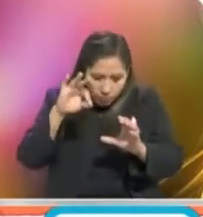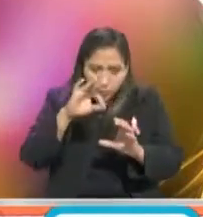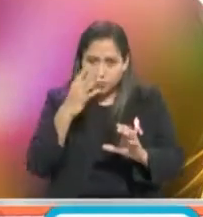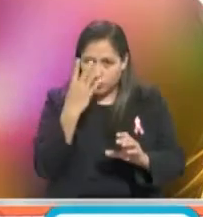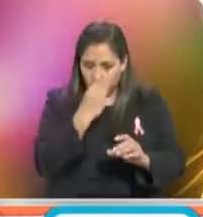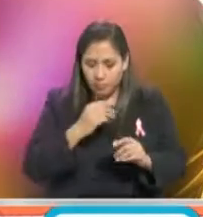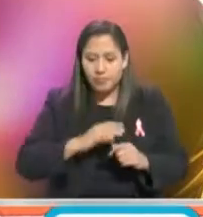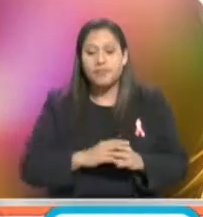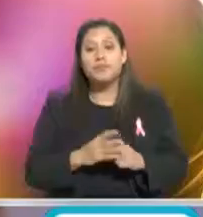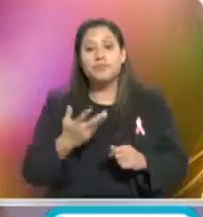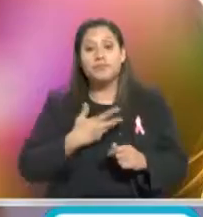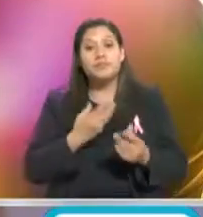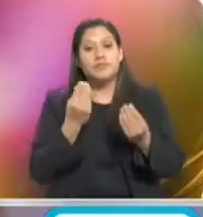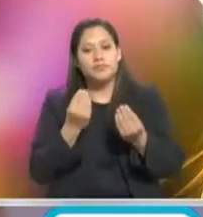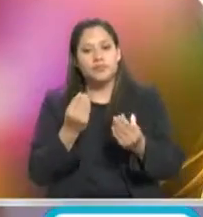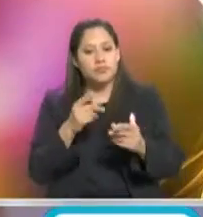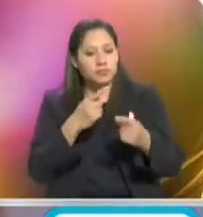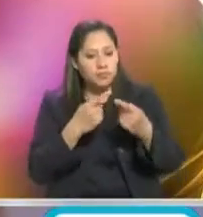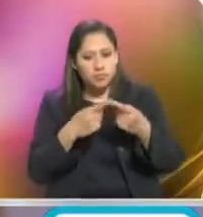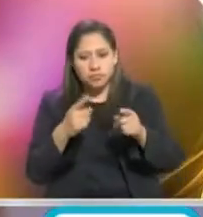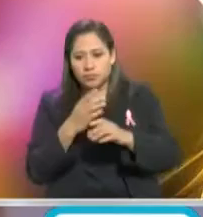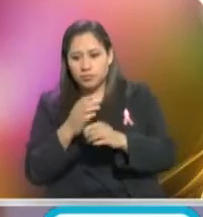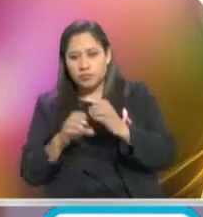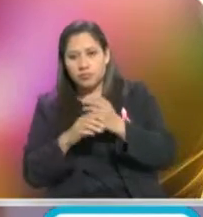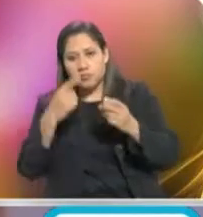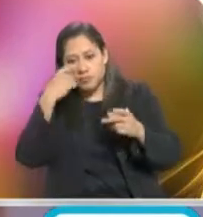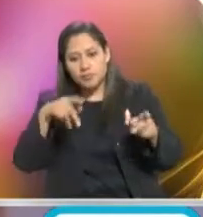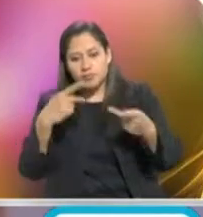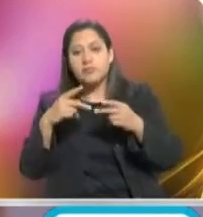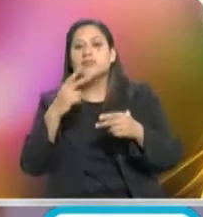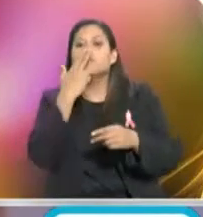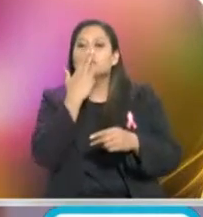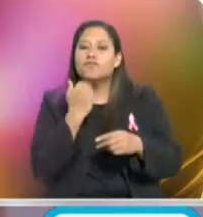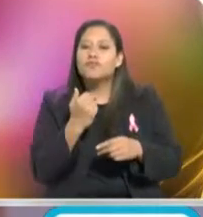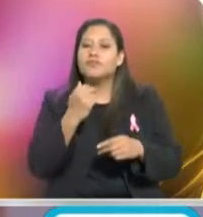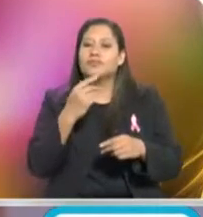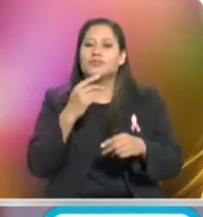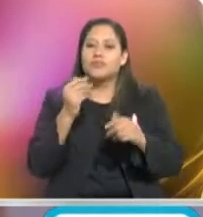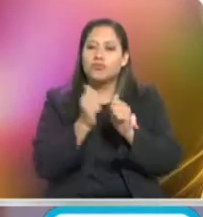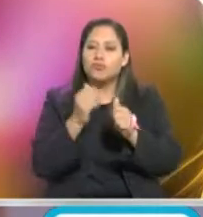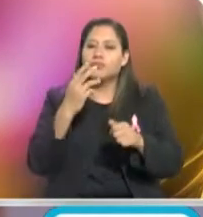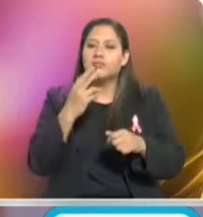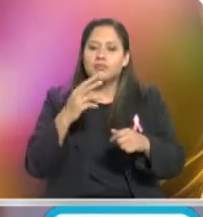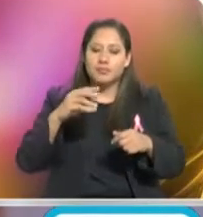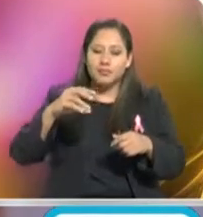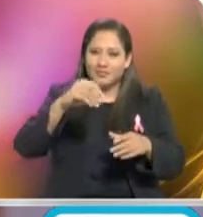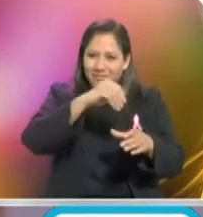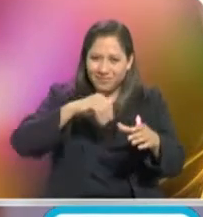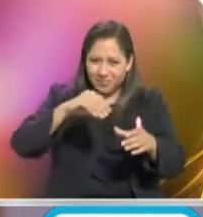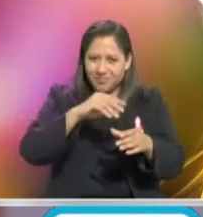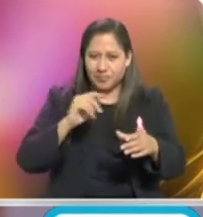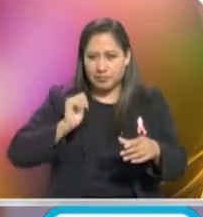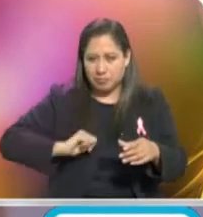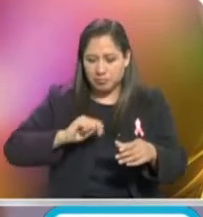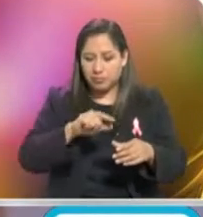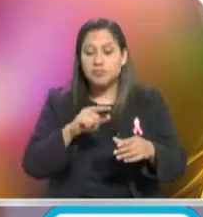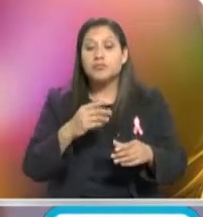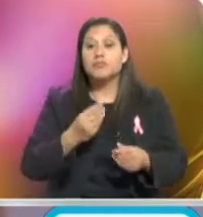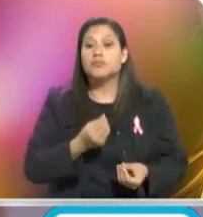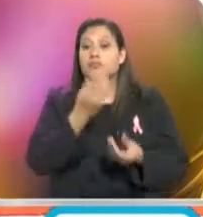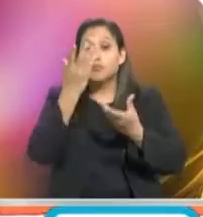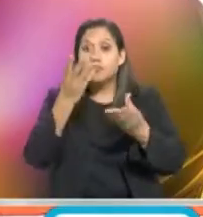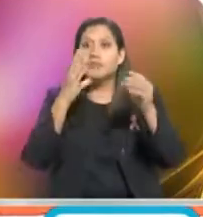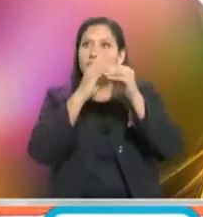tenemos mucho producto para dulce cristalizado. Muy bien. Para lo que son las ofrendas,